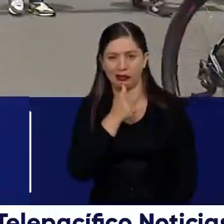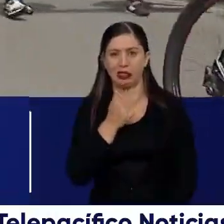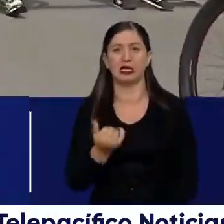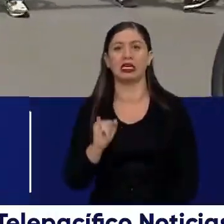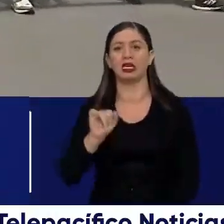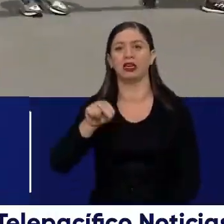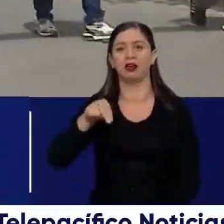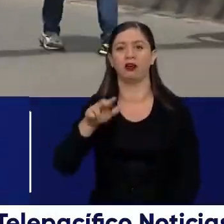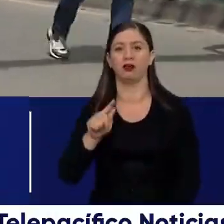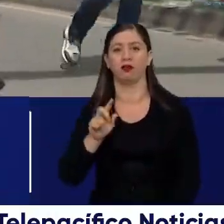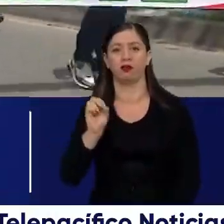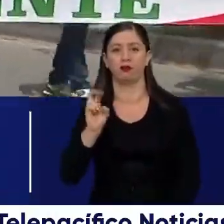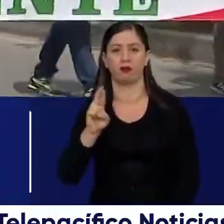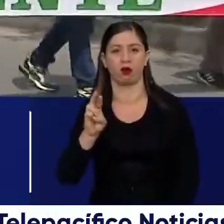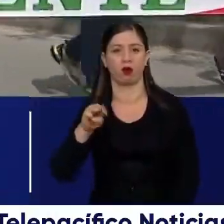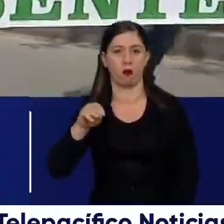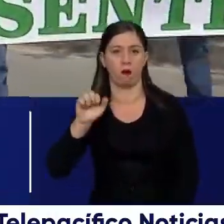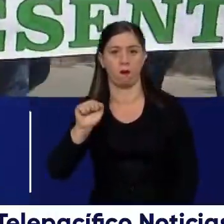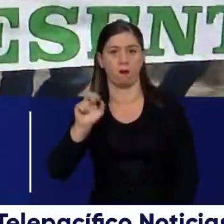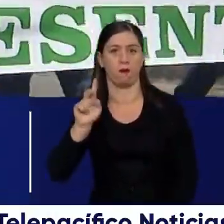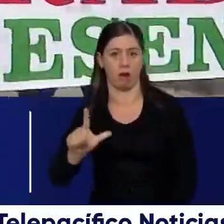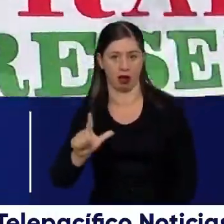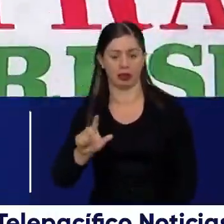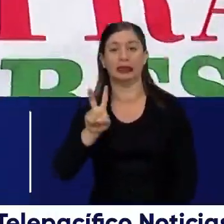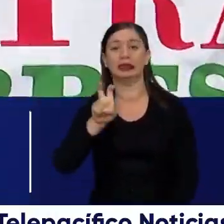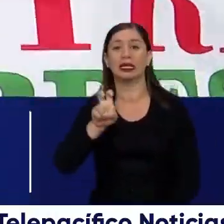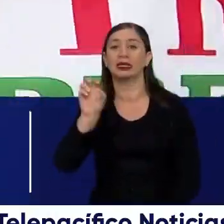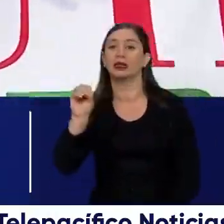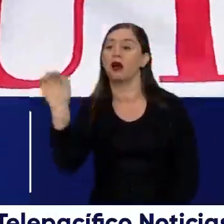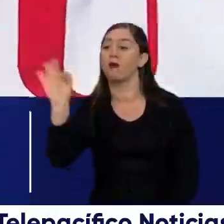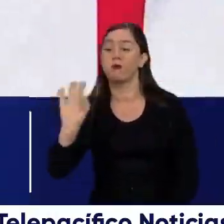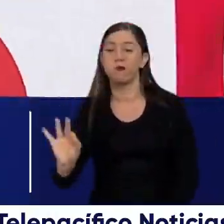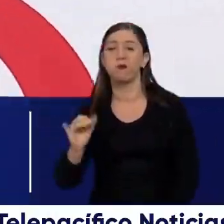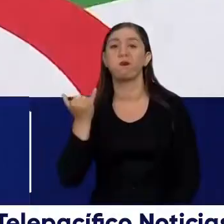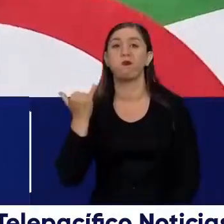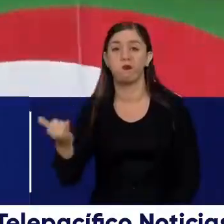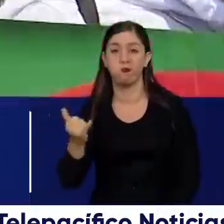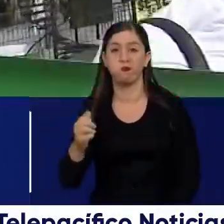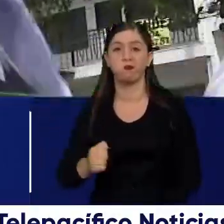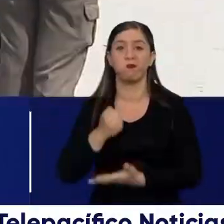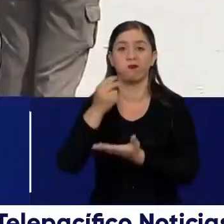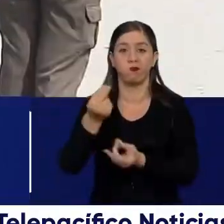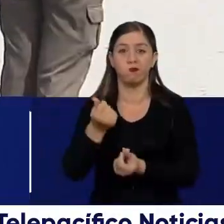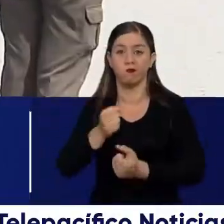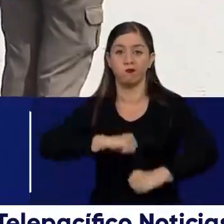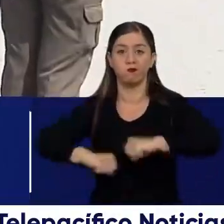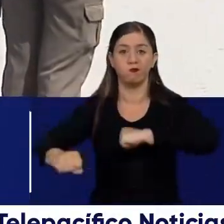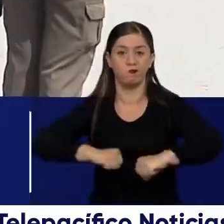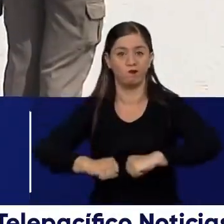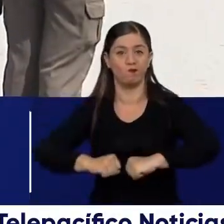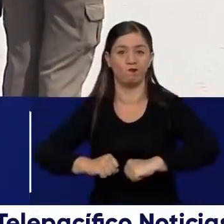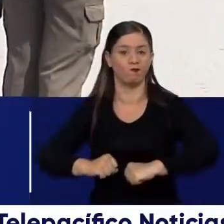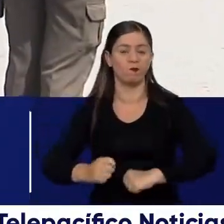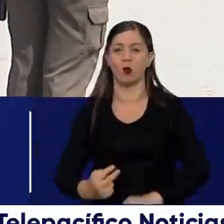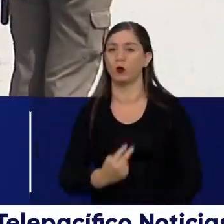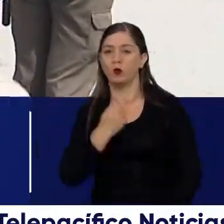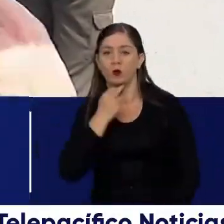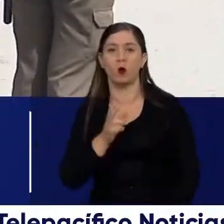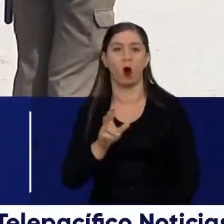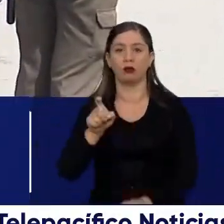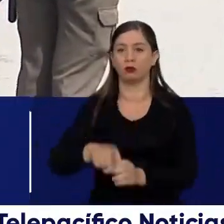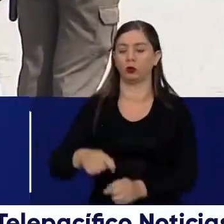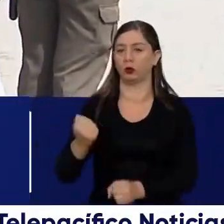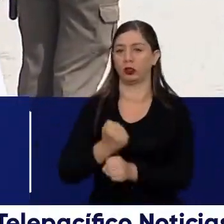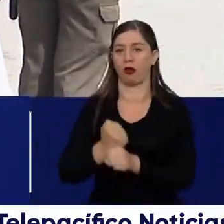eludir y es que el 70% de la población económicamente activa permanece en la informalidad desde